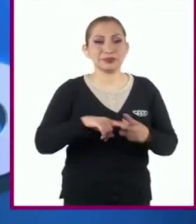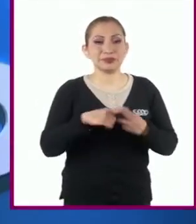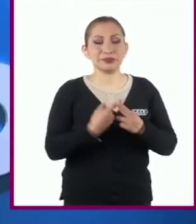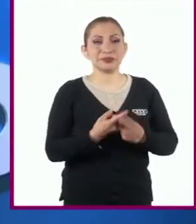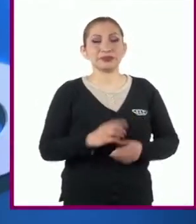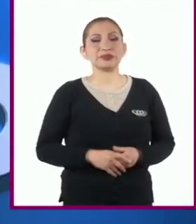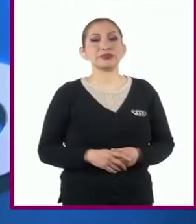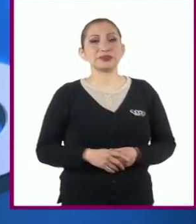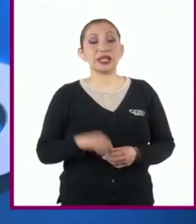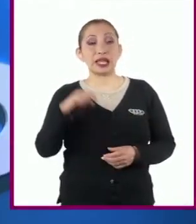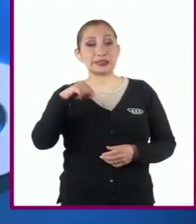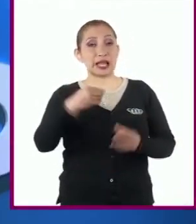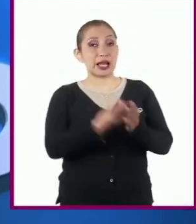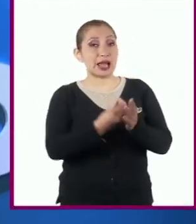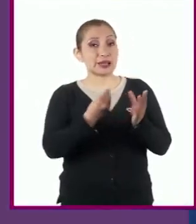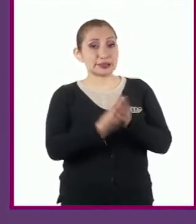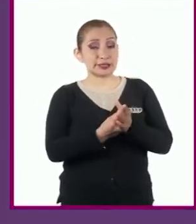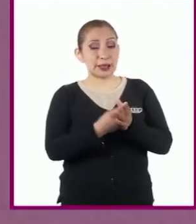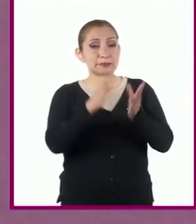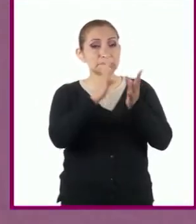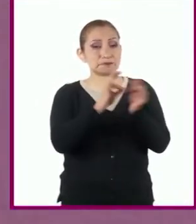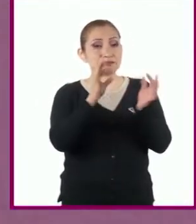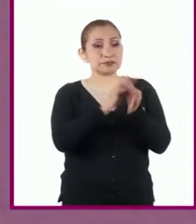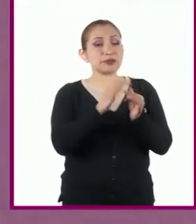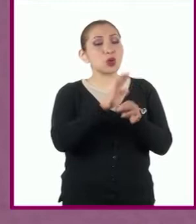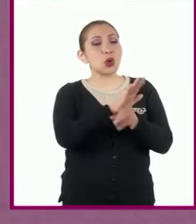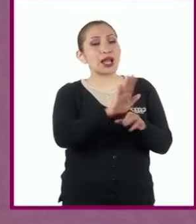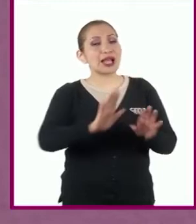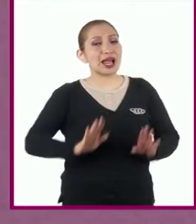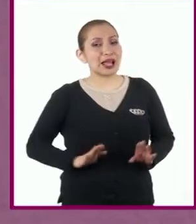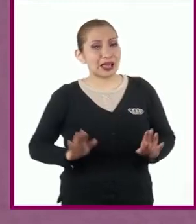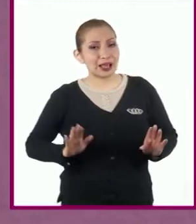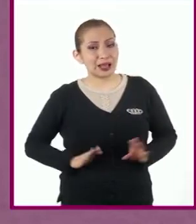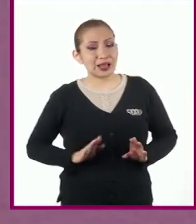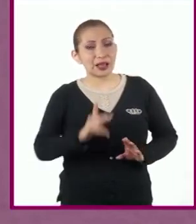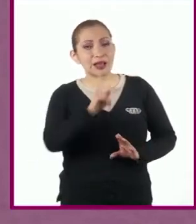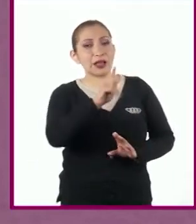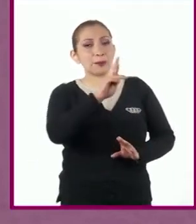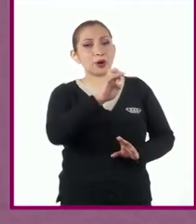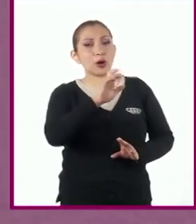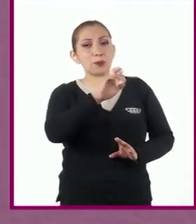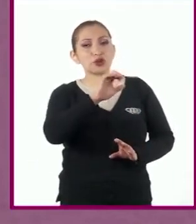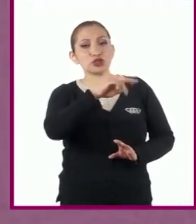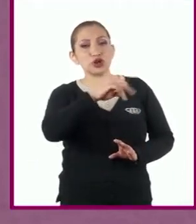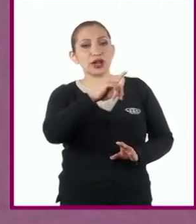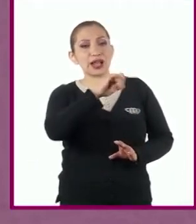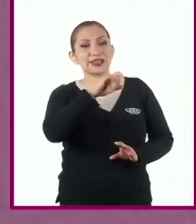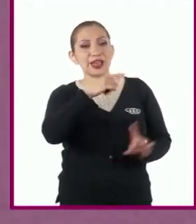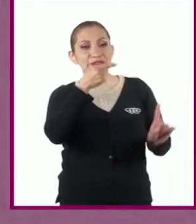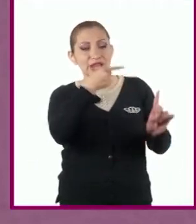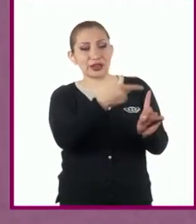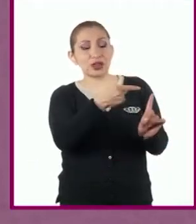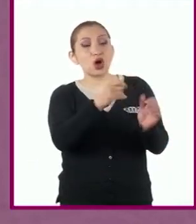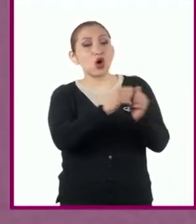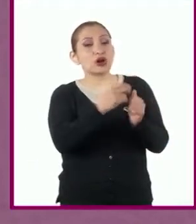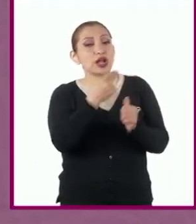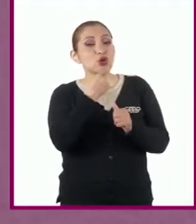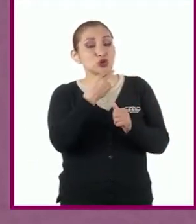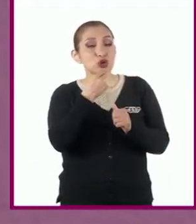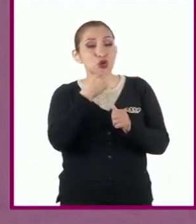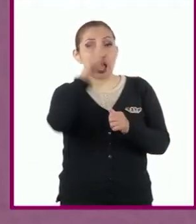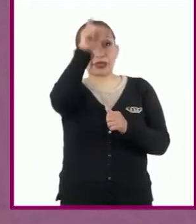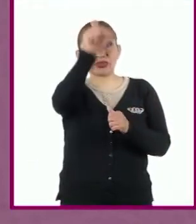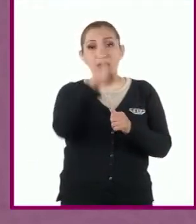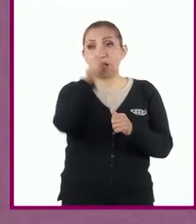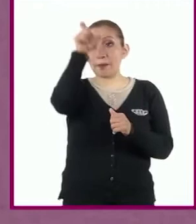Empecemos. En esta clase donde enunciaremos las características de la proporcionalidad directa mediante el uso de